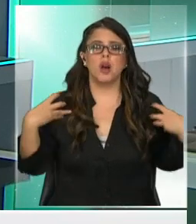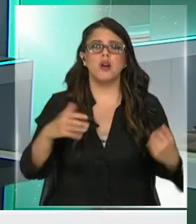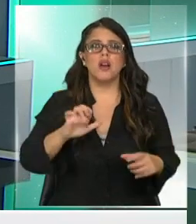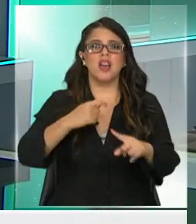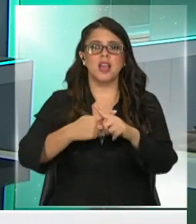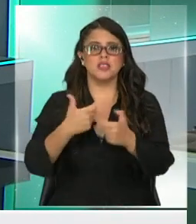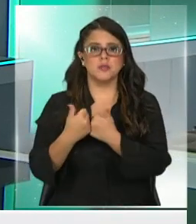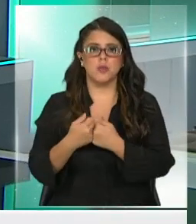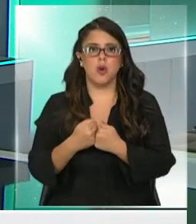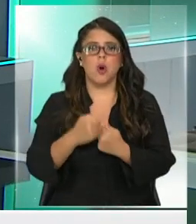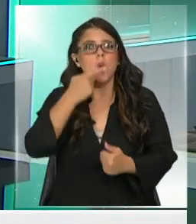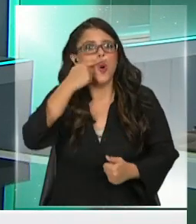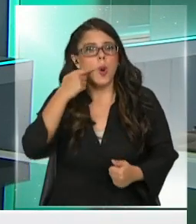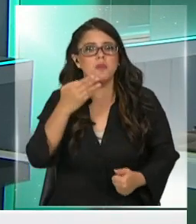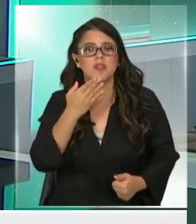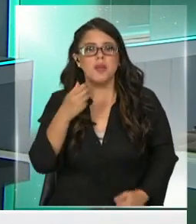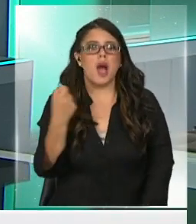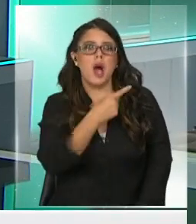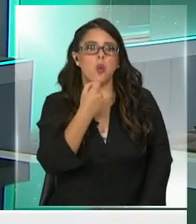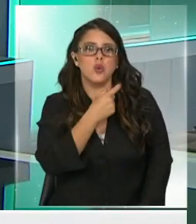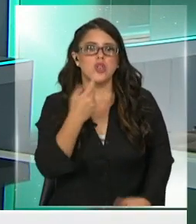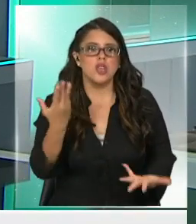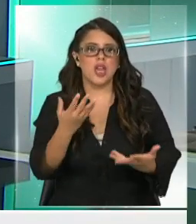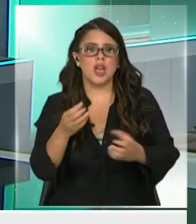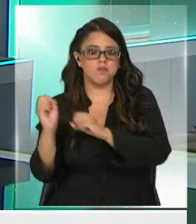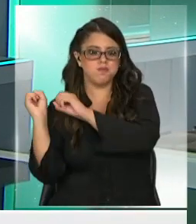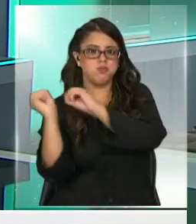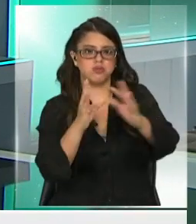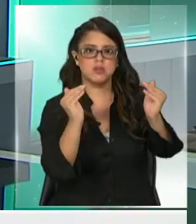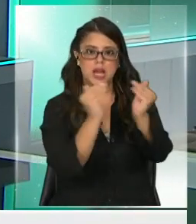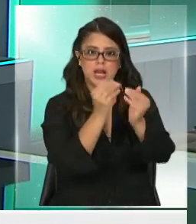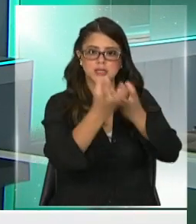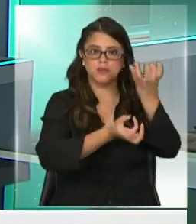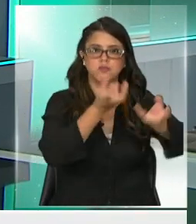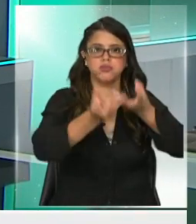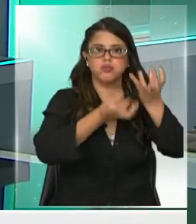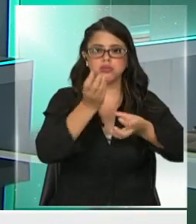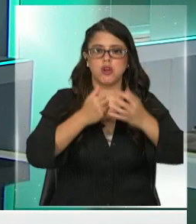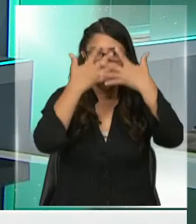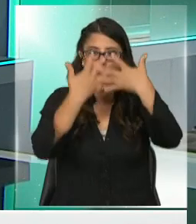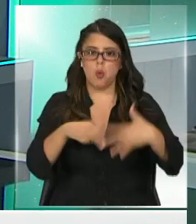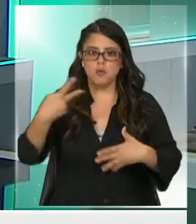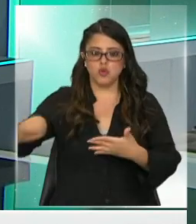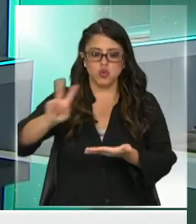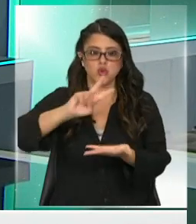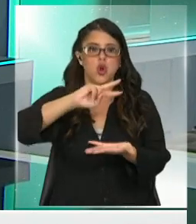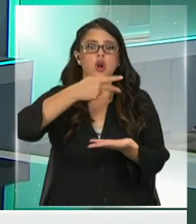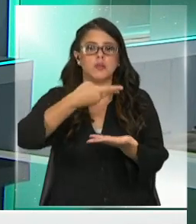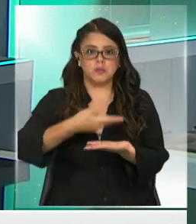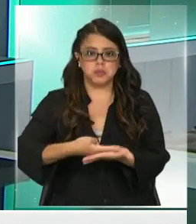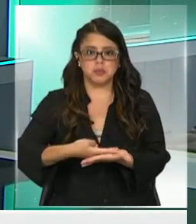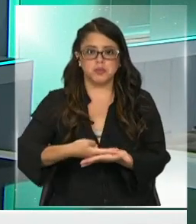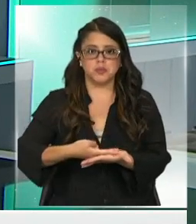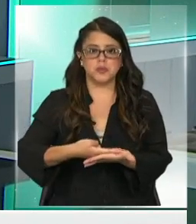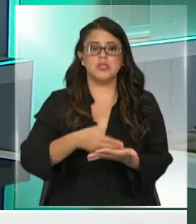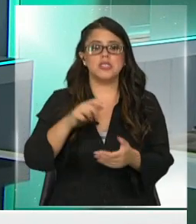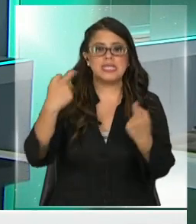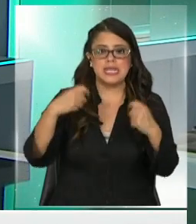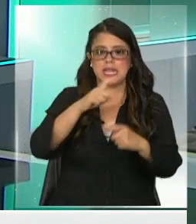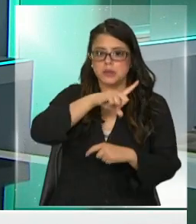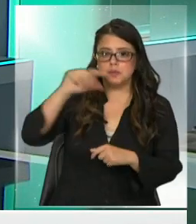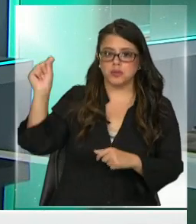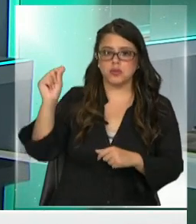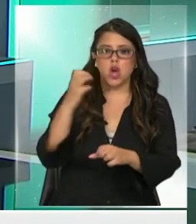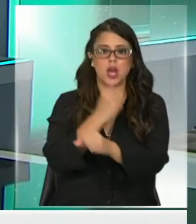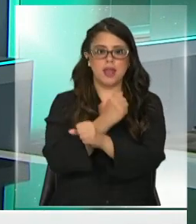El hombre además es acusado de haber incendiado la casa de la víctima con el cuerpo en su interior e intentar huir de la policía. Javiera Ponce preparó